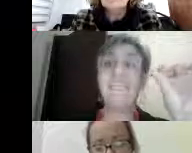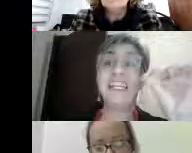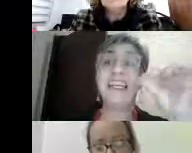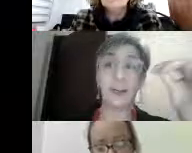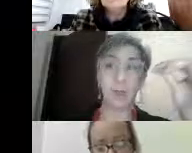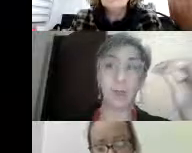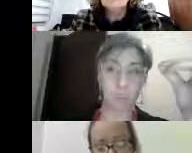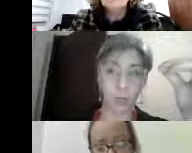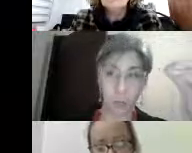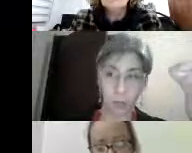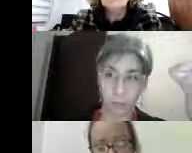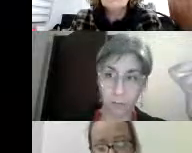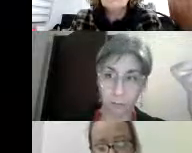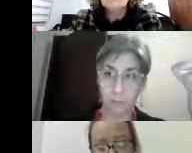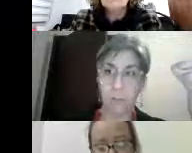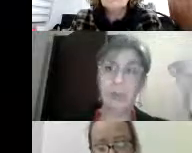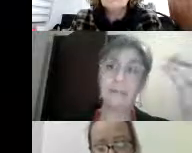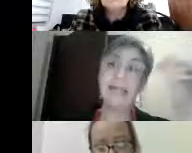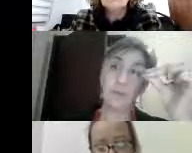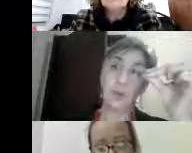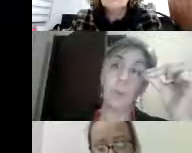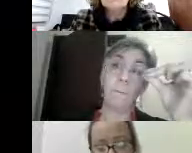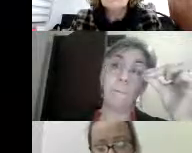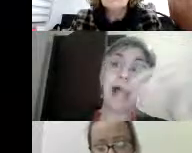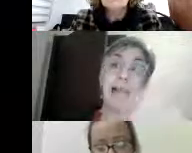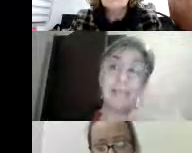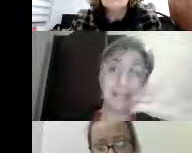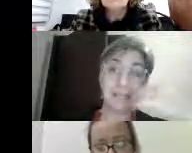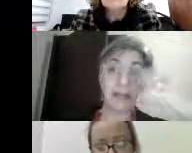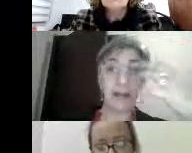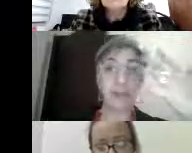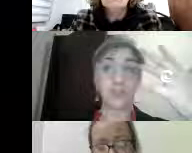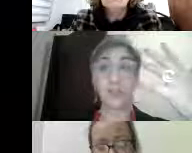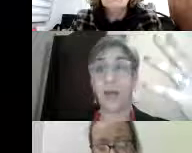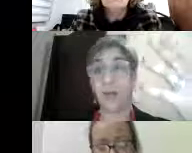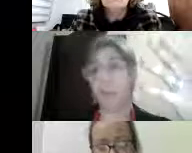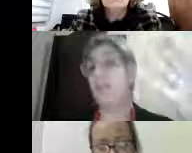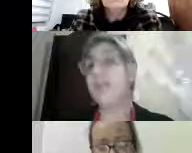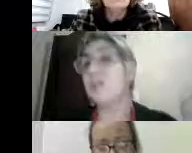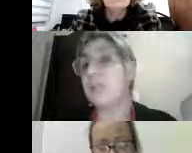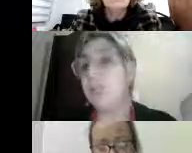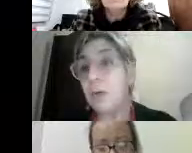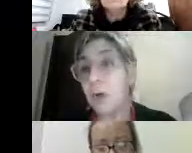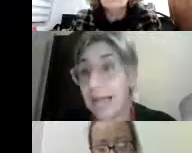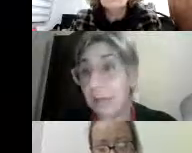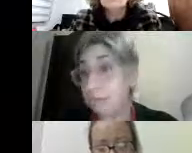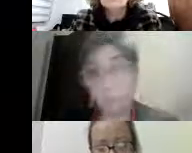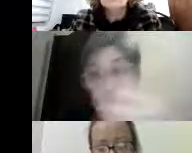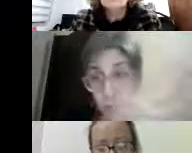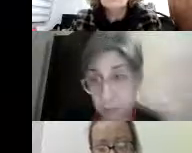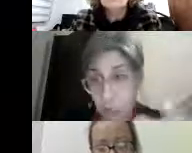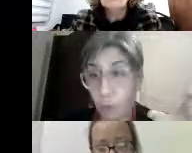para evitar una situación, tanto antes de la relación sexual, como un anticonceptivo